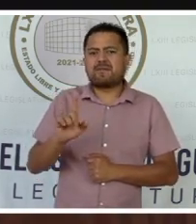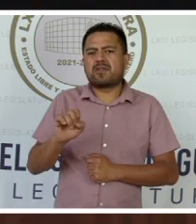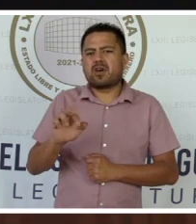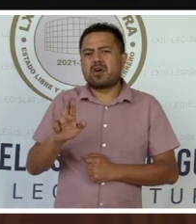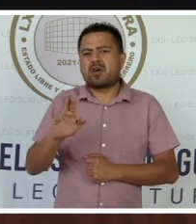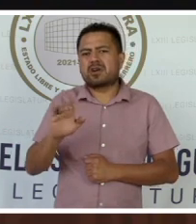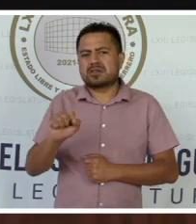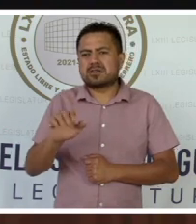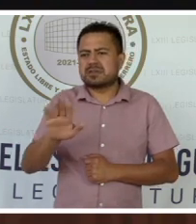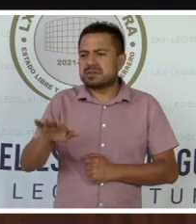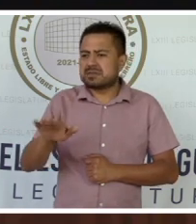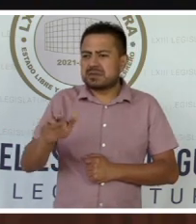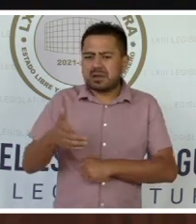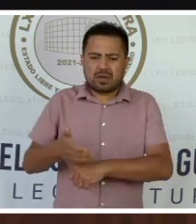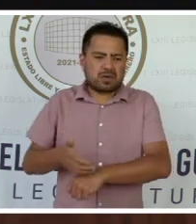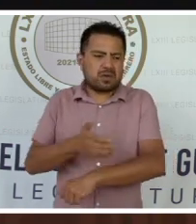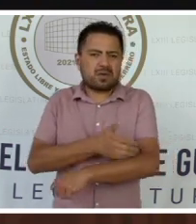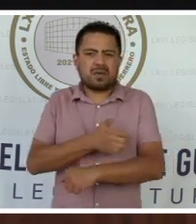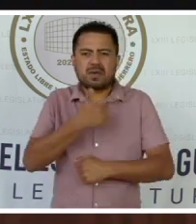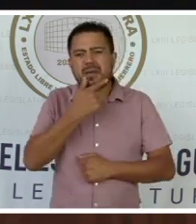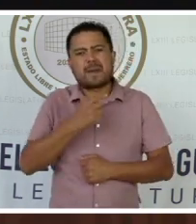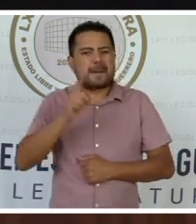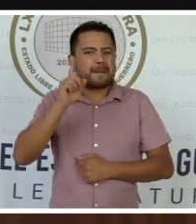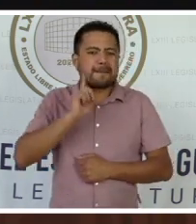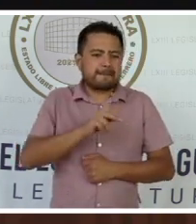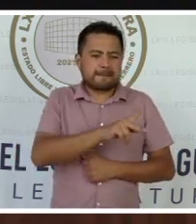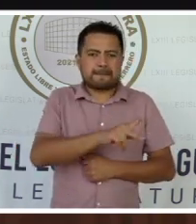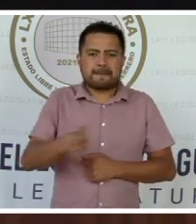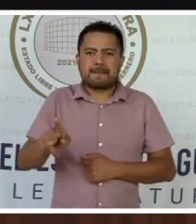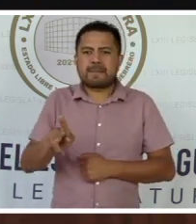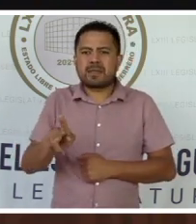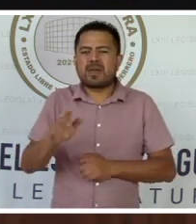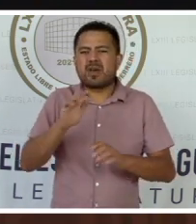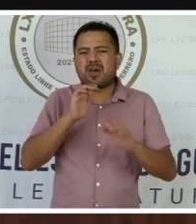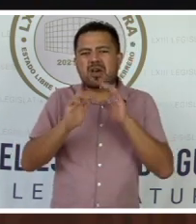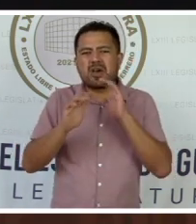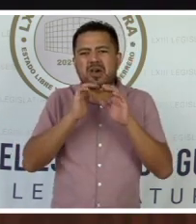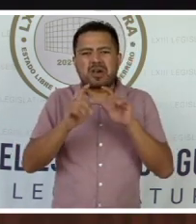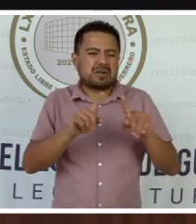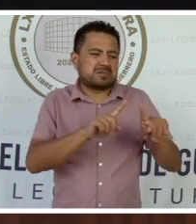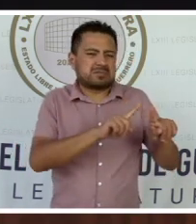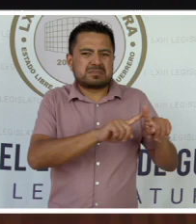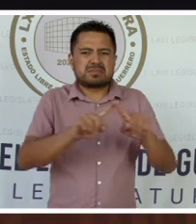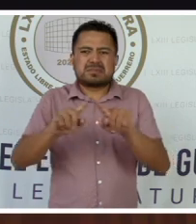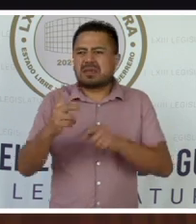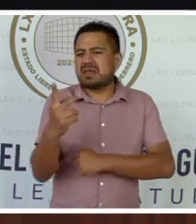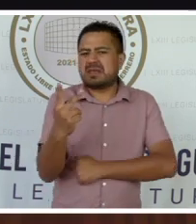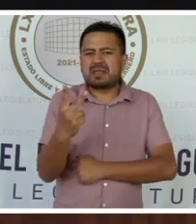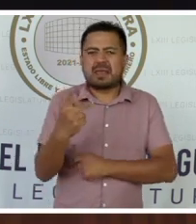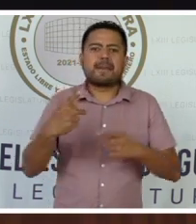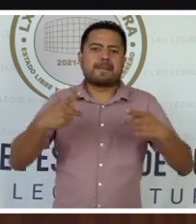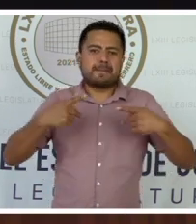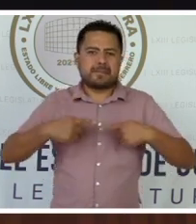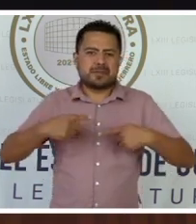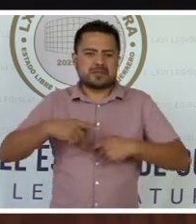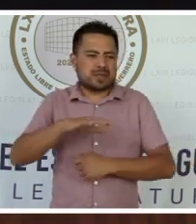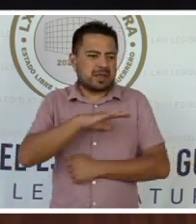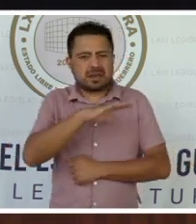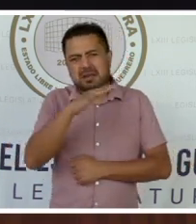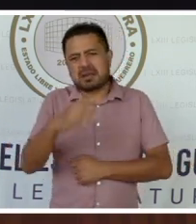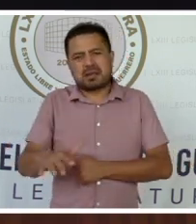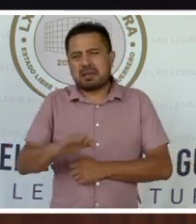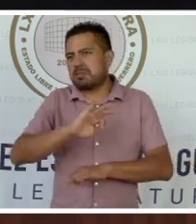compañeras y compañeros diputados medios de información y público en general